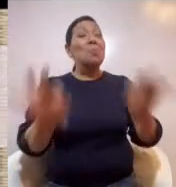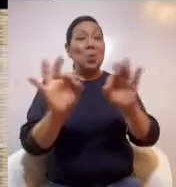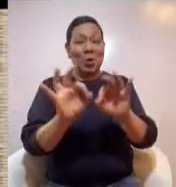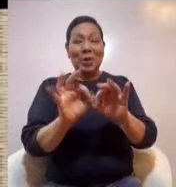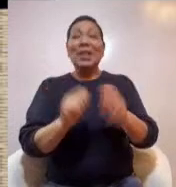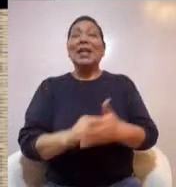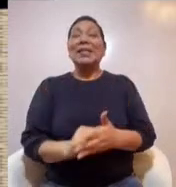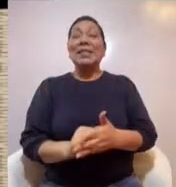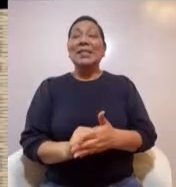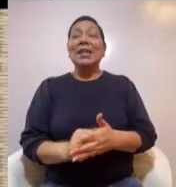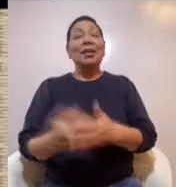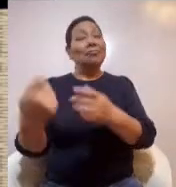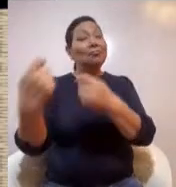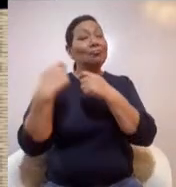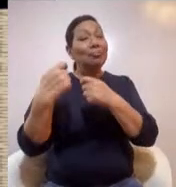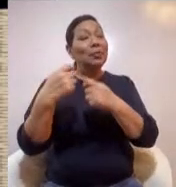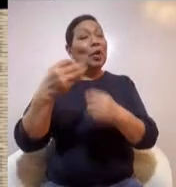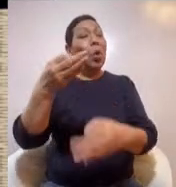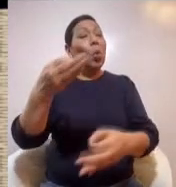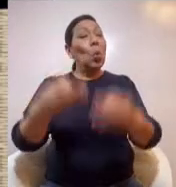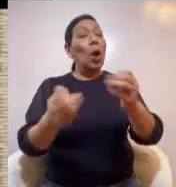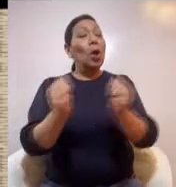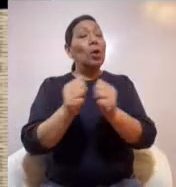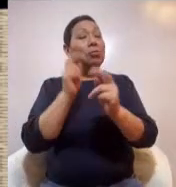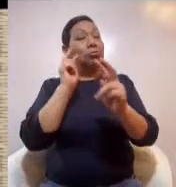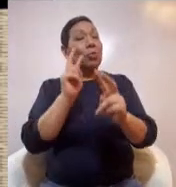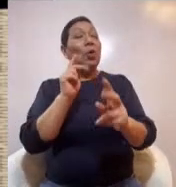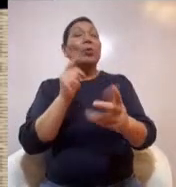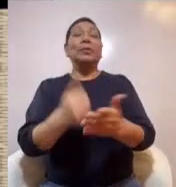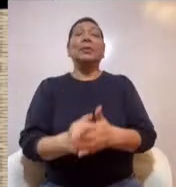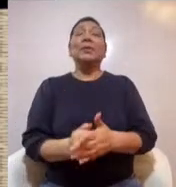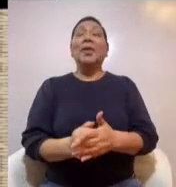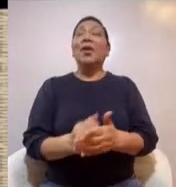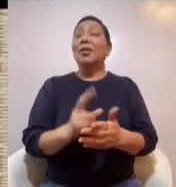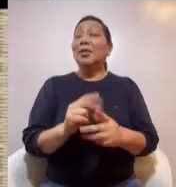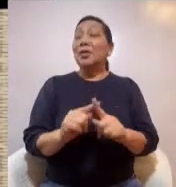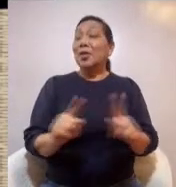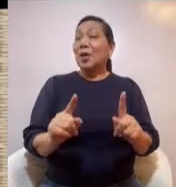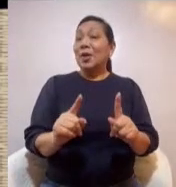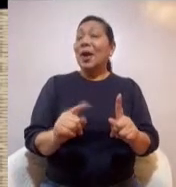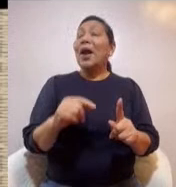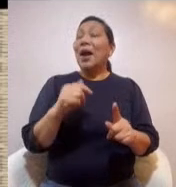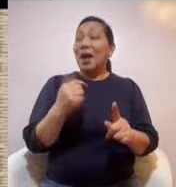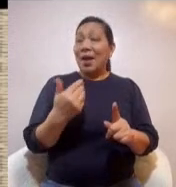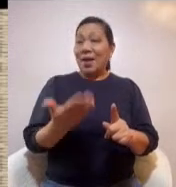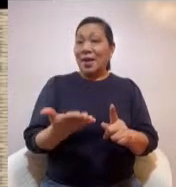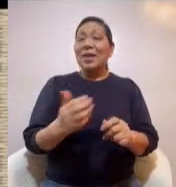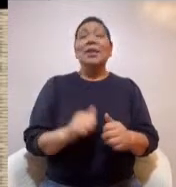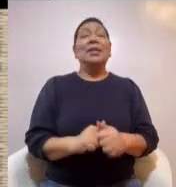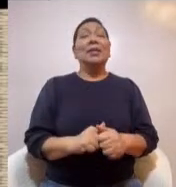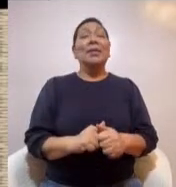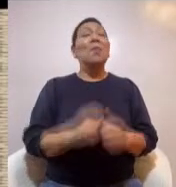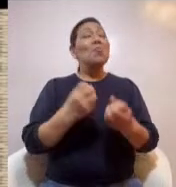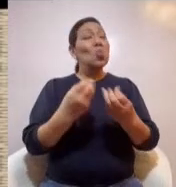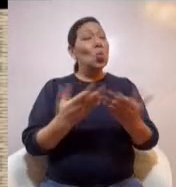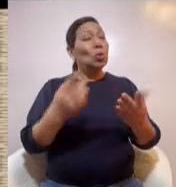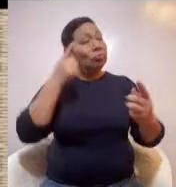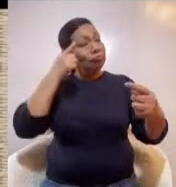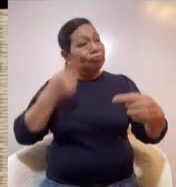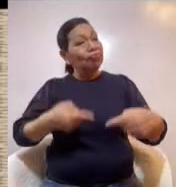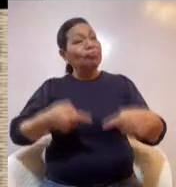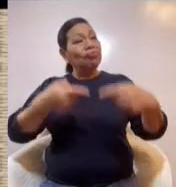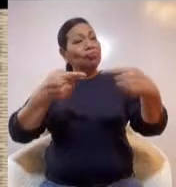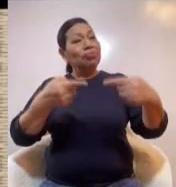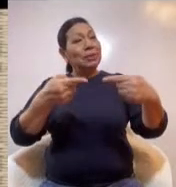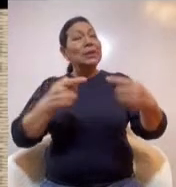relieve la importancia y la obligación de juzgar con perspectiva de género. No obstante, hay todavía